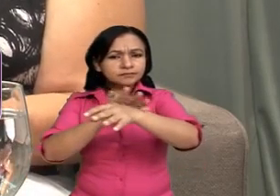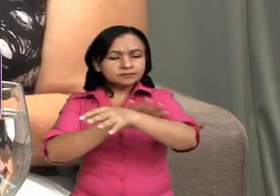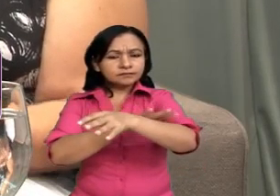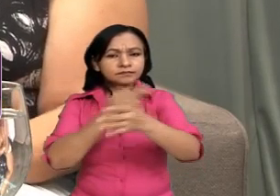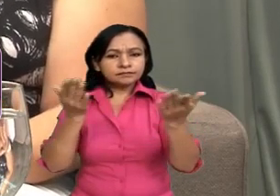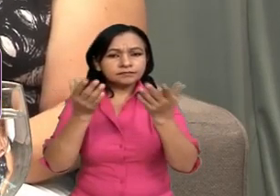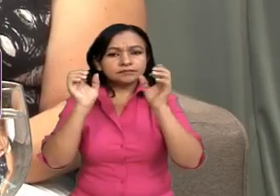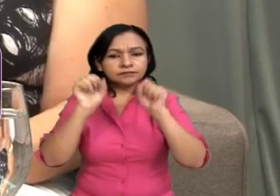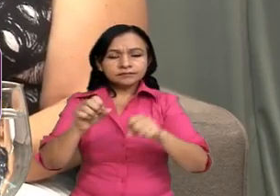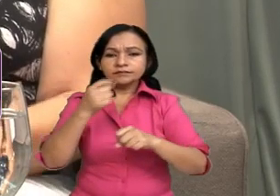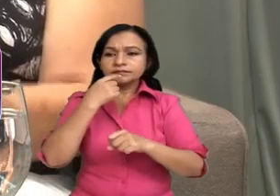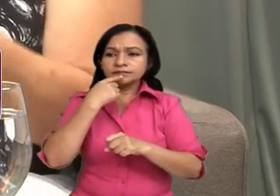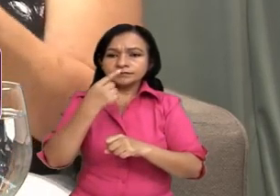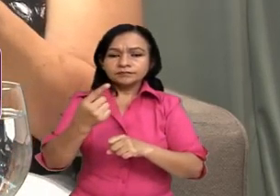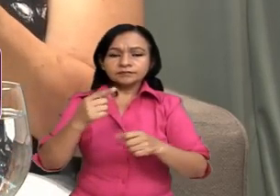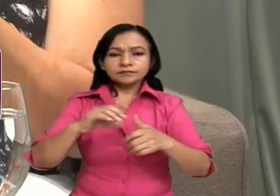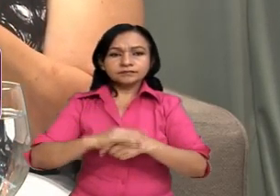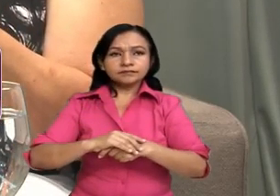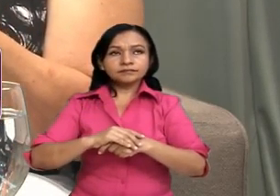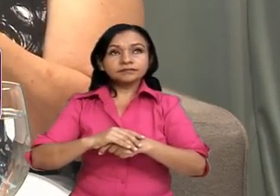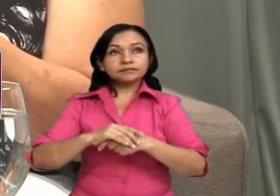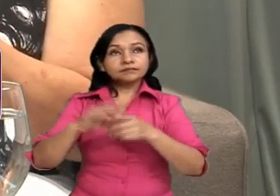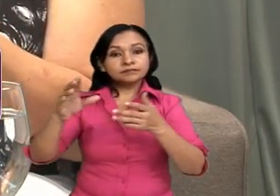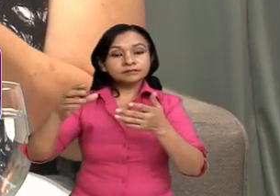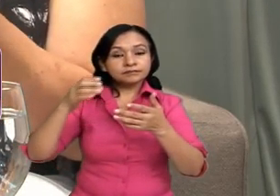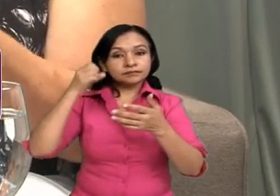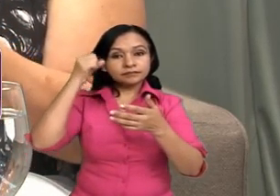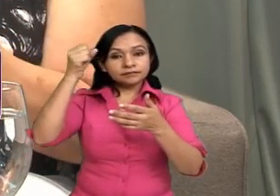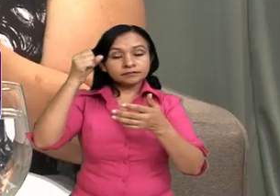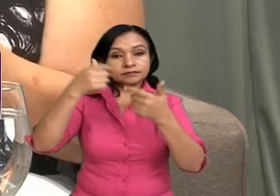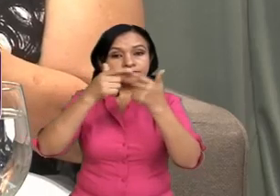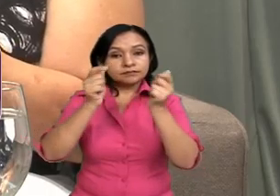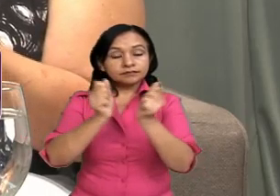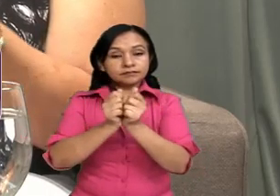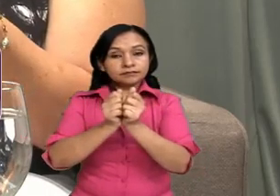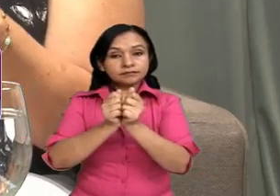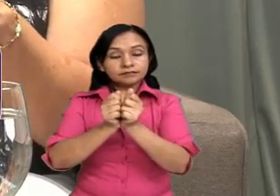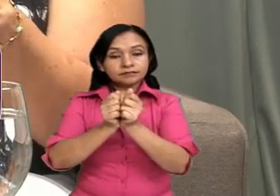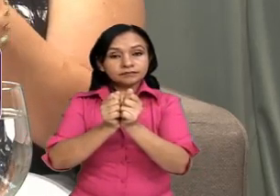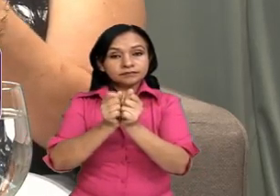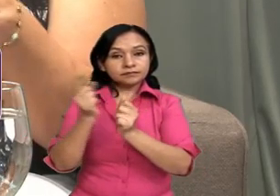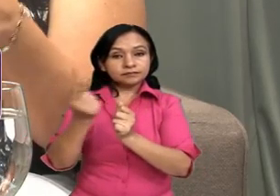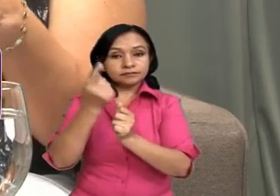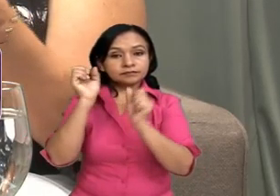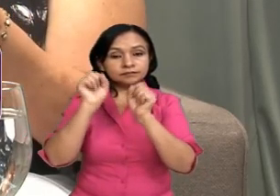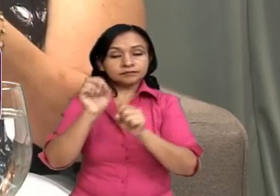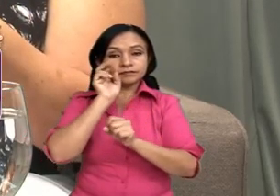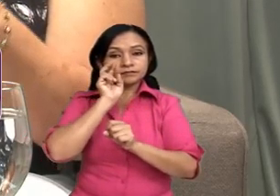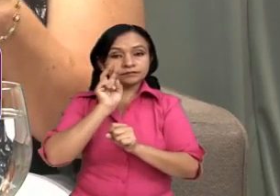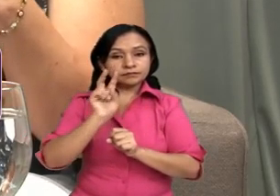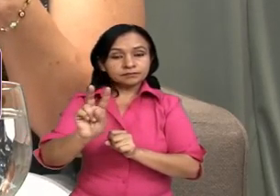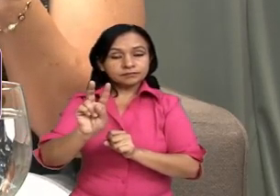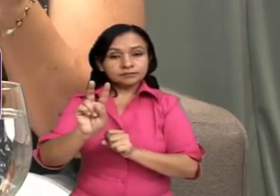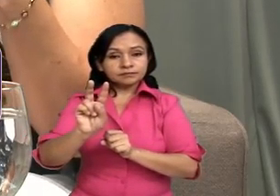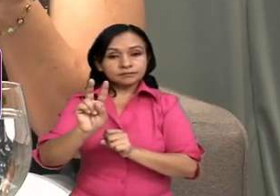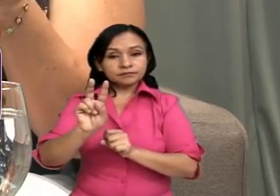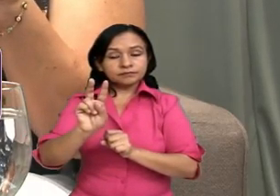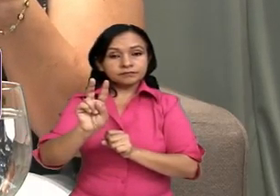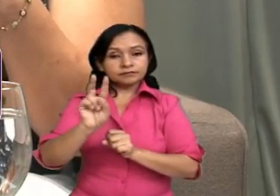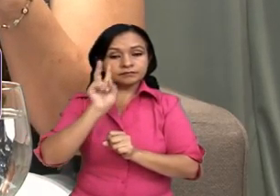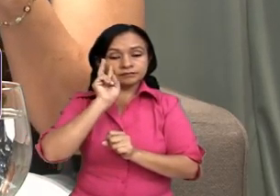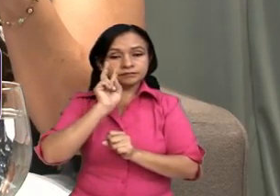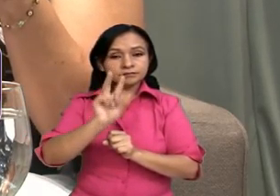necesariamente podemos decir que las conquistas en el sector sindical solamente se pueden visualizar desde el punto de